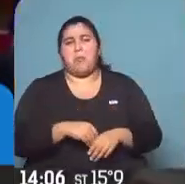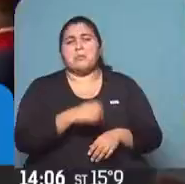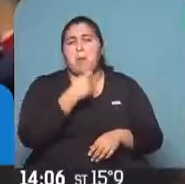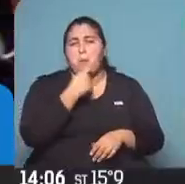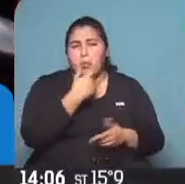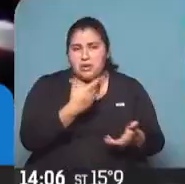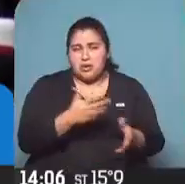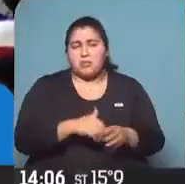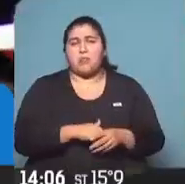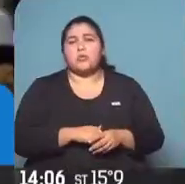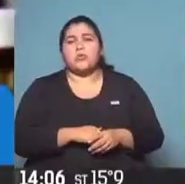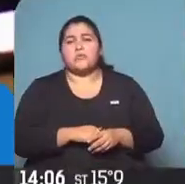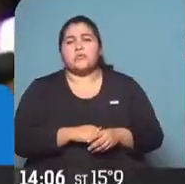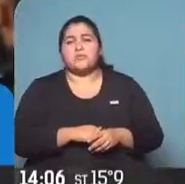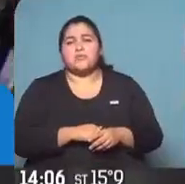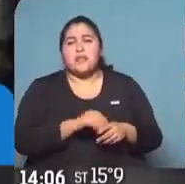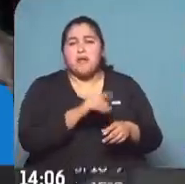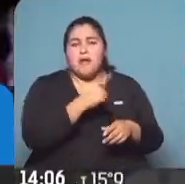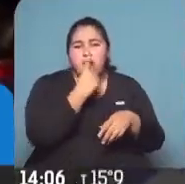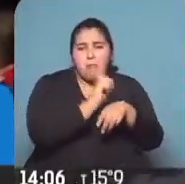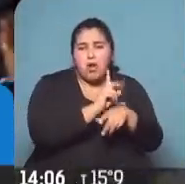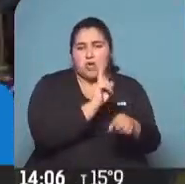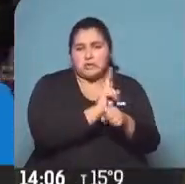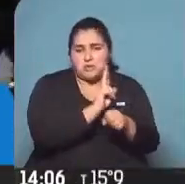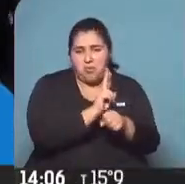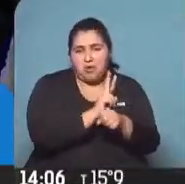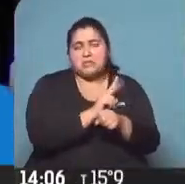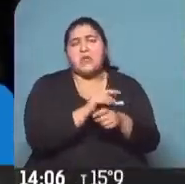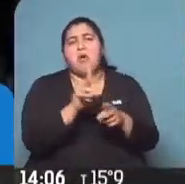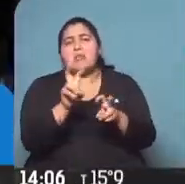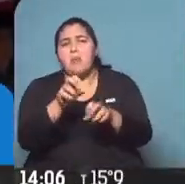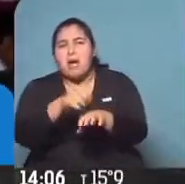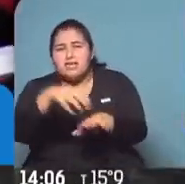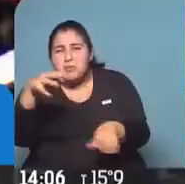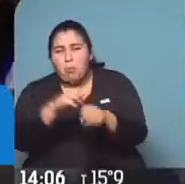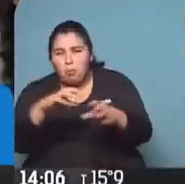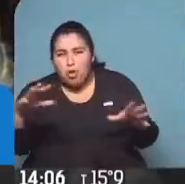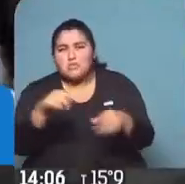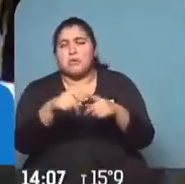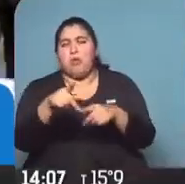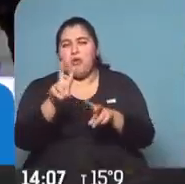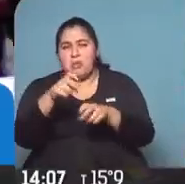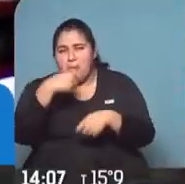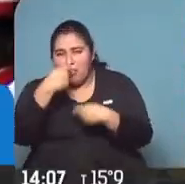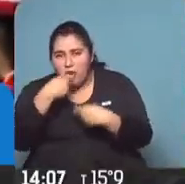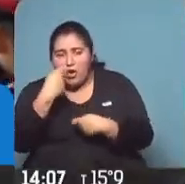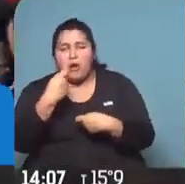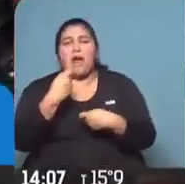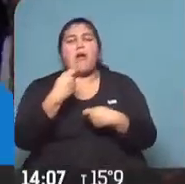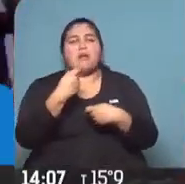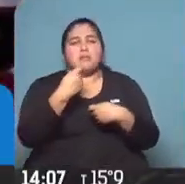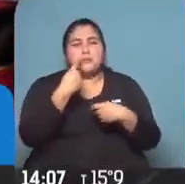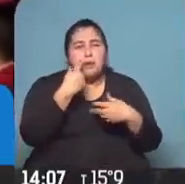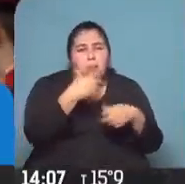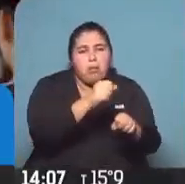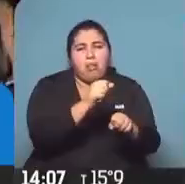ellos se encuentra ghanés mi seguridad explosivos drogas rápido